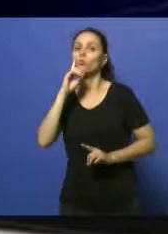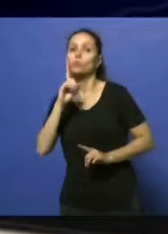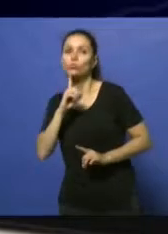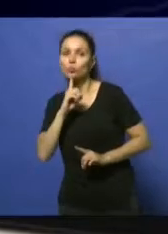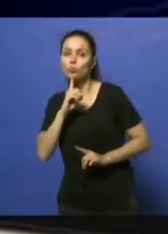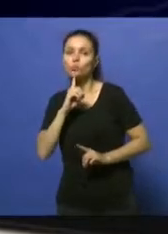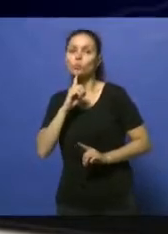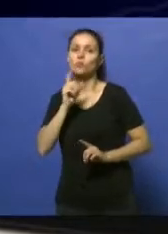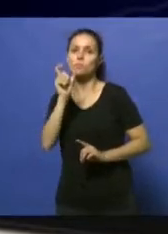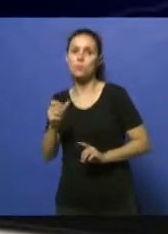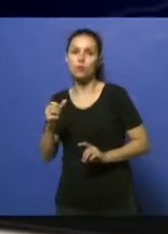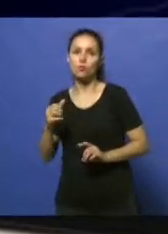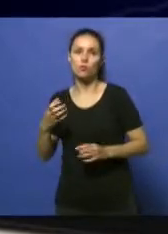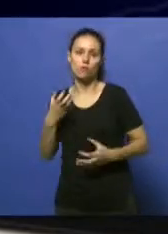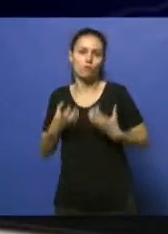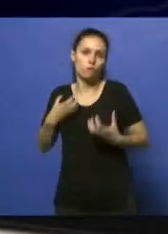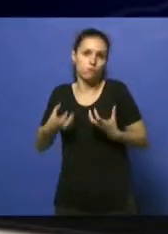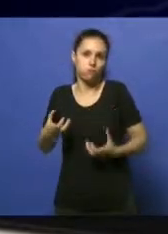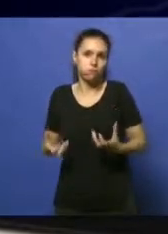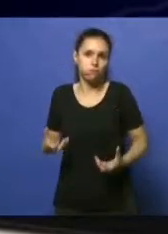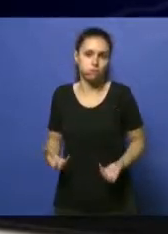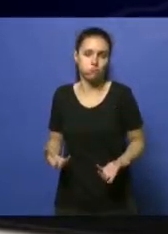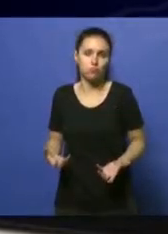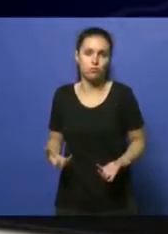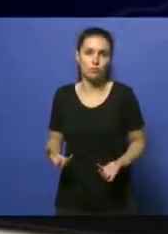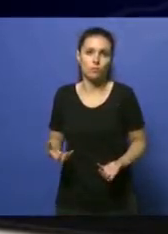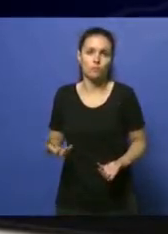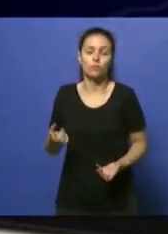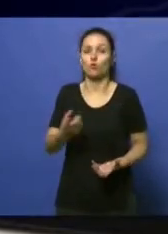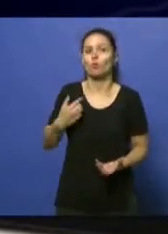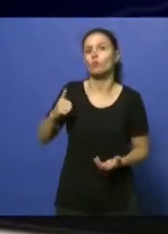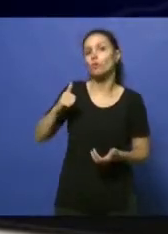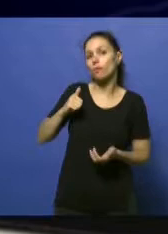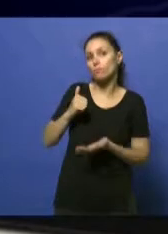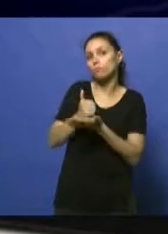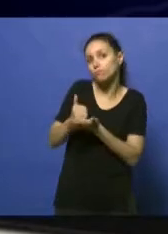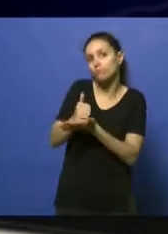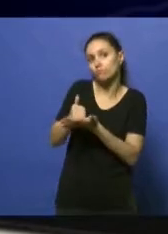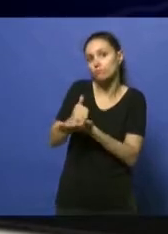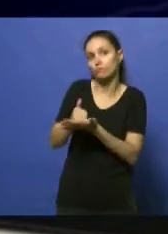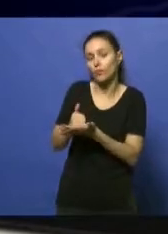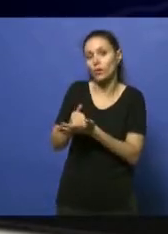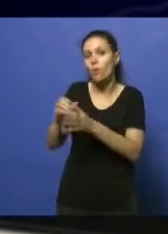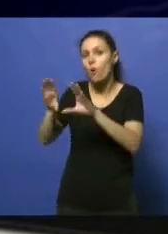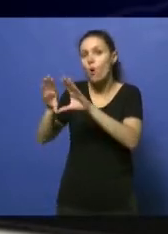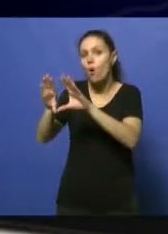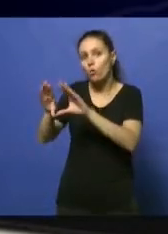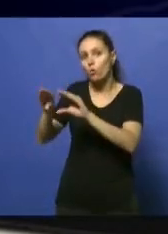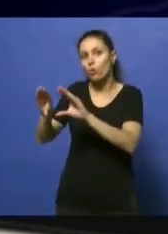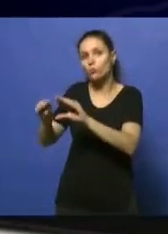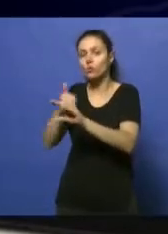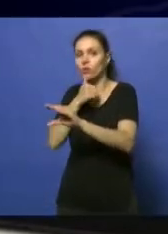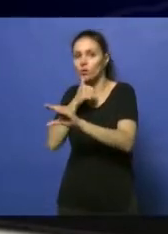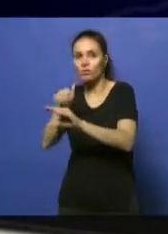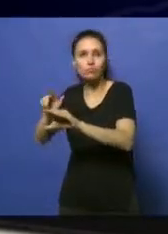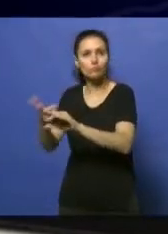quemados. Tampoco lo hay. Y lamentablemente sigue la espera. Ni siquiera, entiendo, hay colchones de agua preparado para estos casos. Vamos a